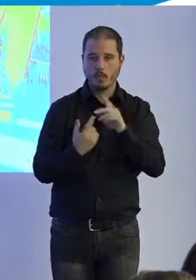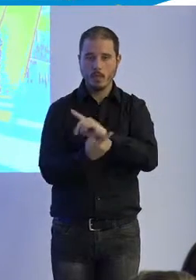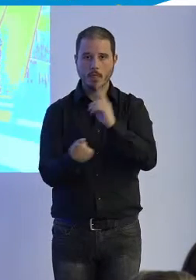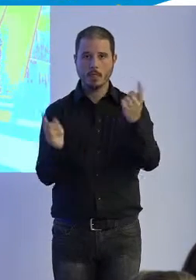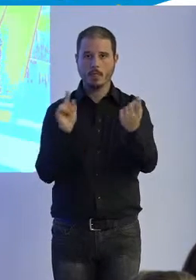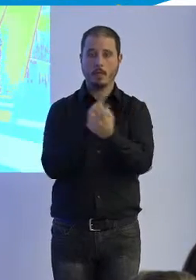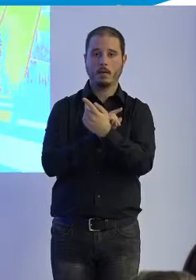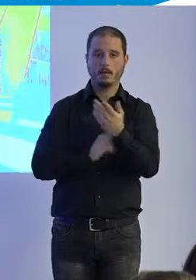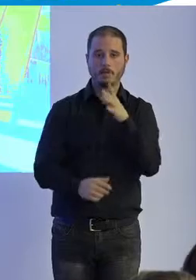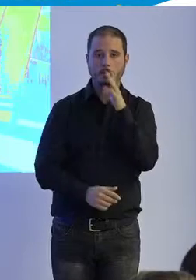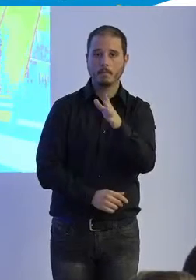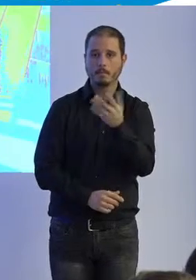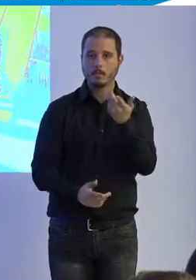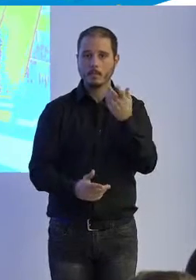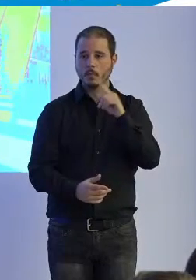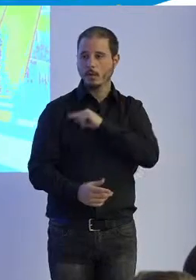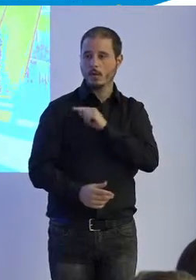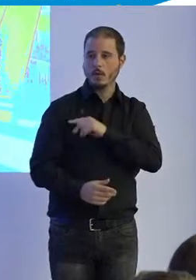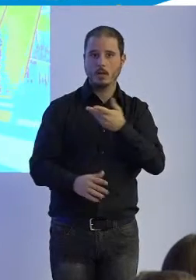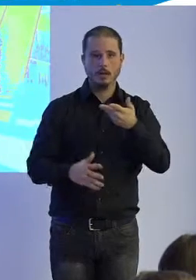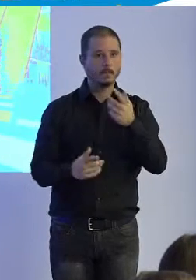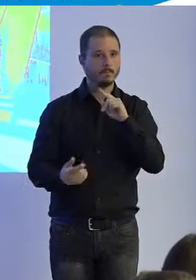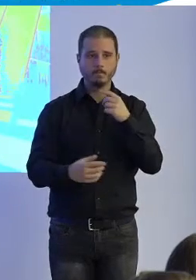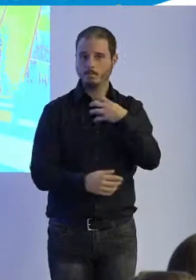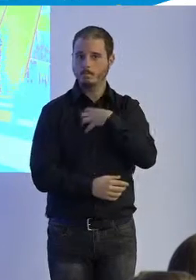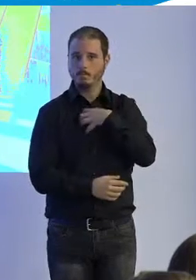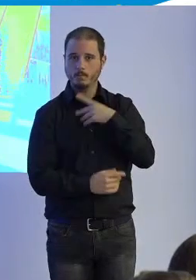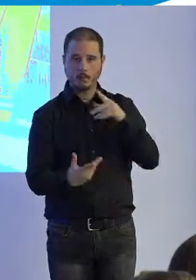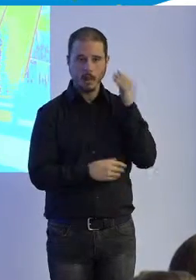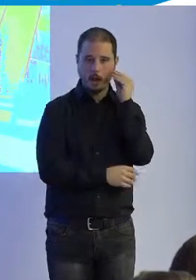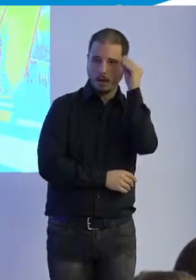pueden experimentar sensaciones que de otra forma no podrían. Ahora mismo, digamos que